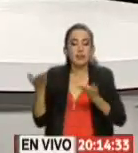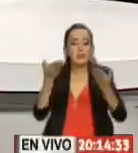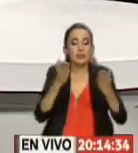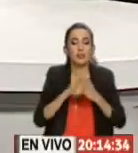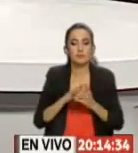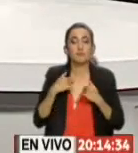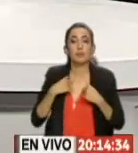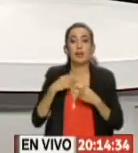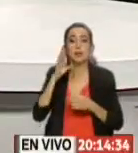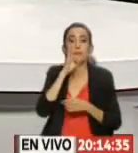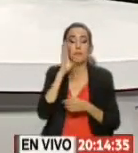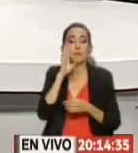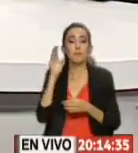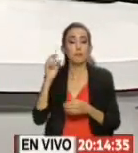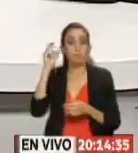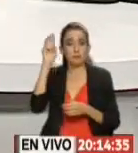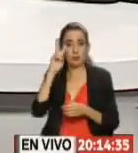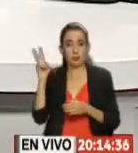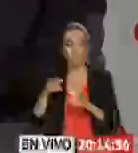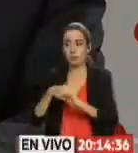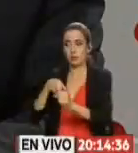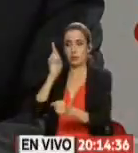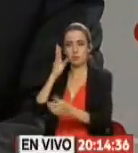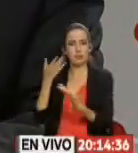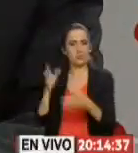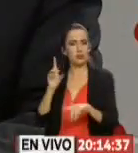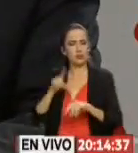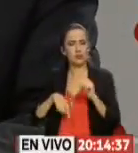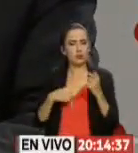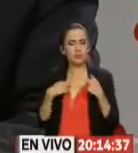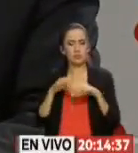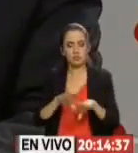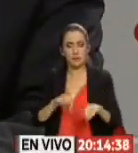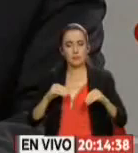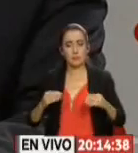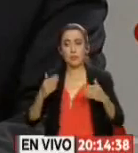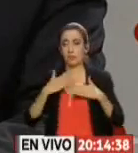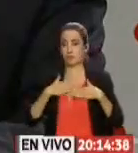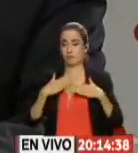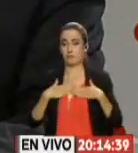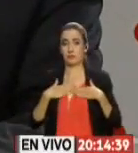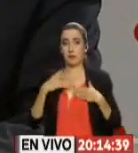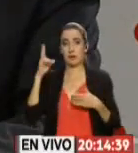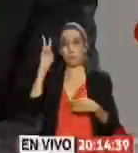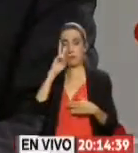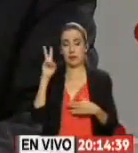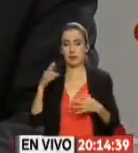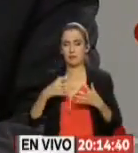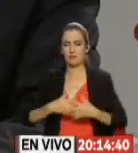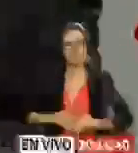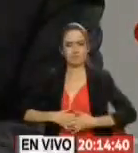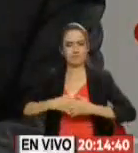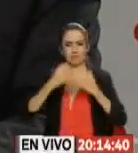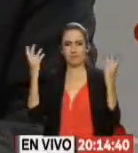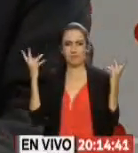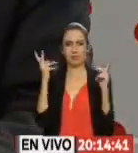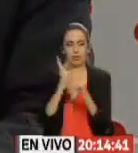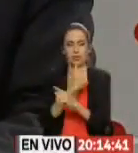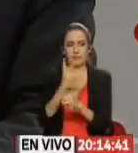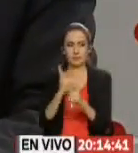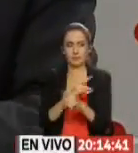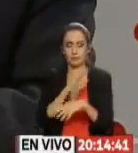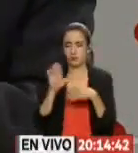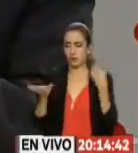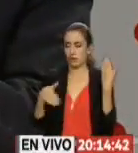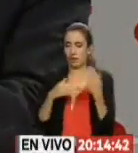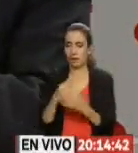obvio, mientras el dictador que tiene a mi país en este momento en una situación caótica como la que todo el mundo ha